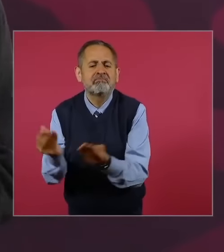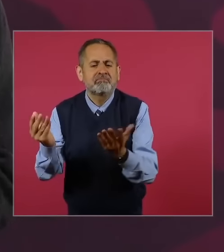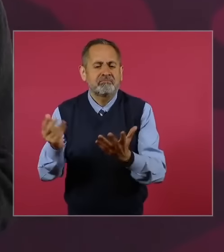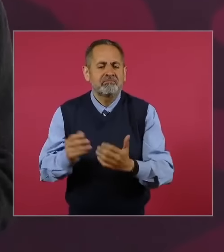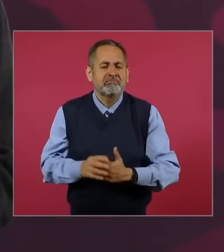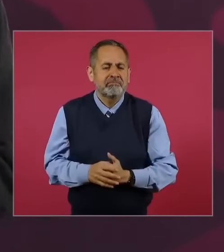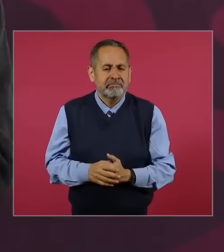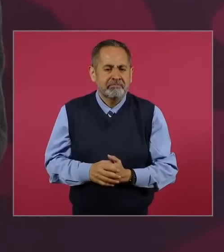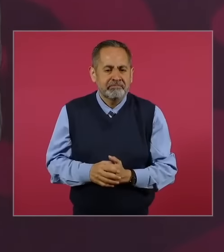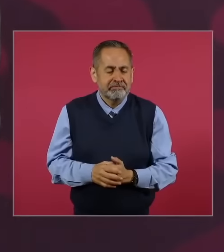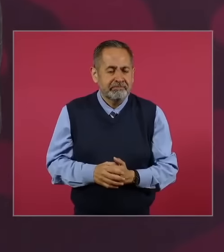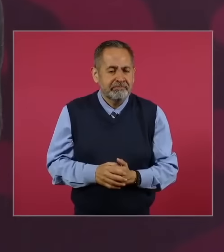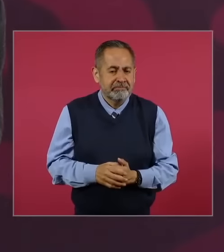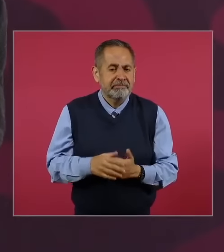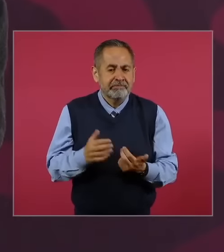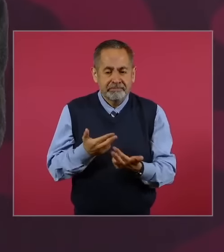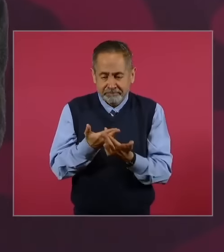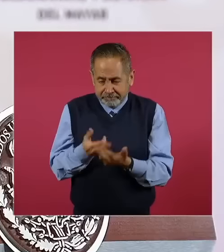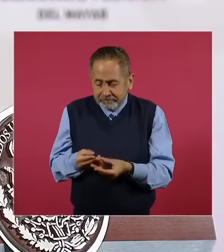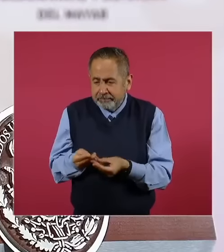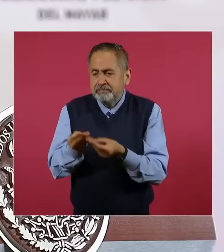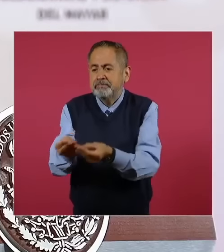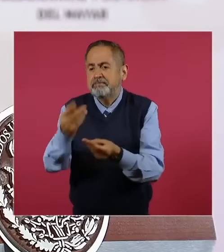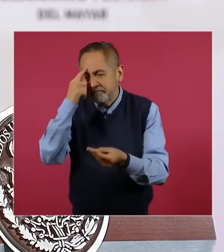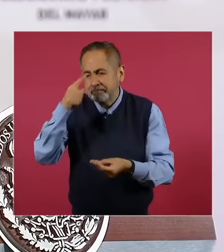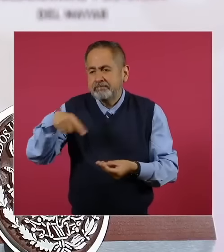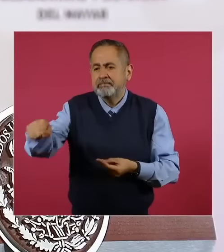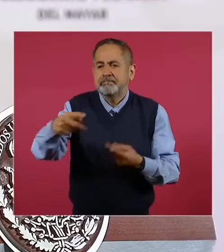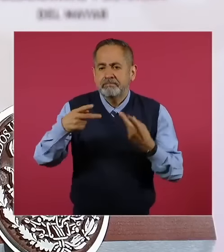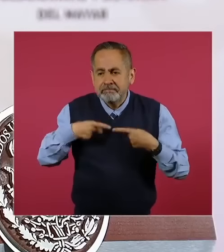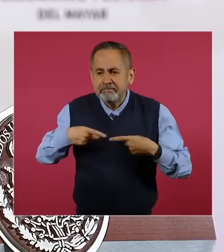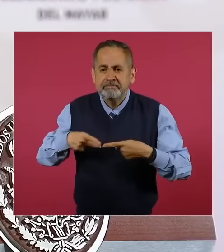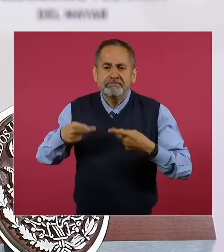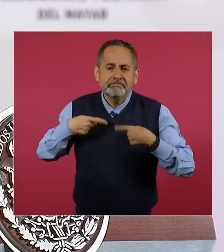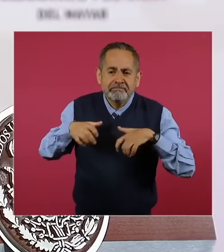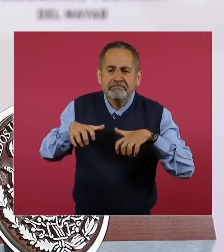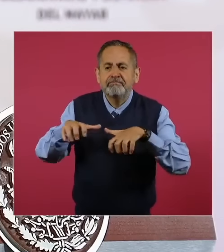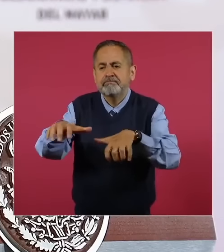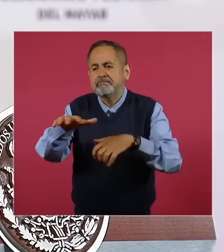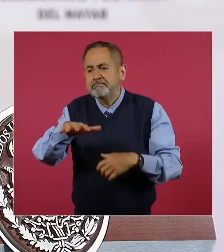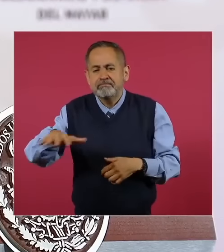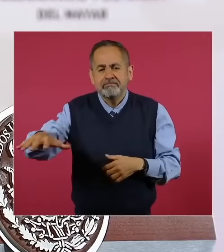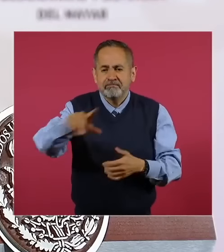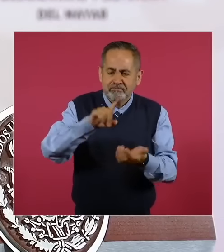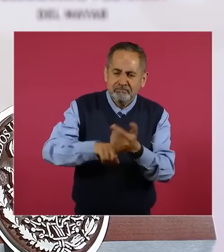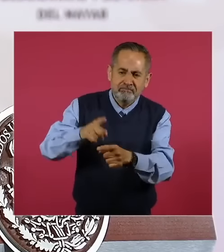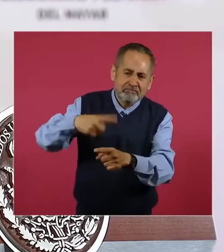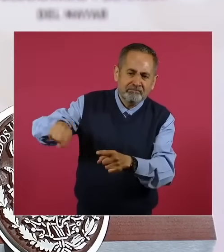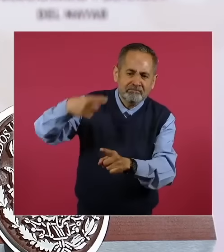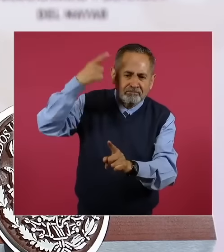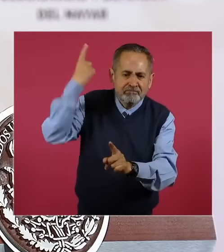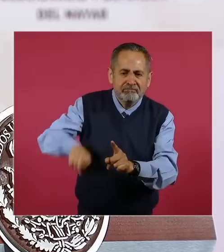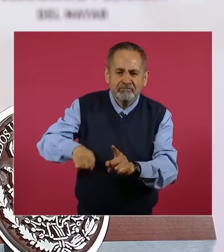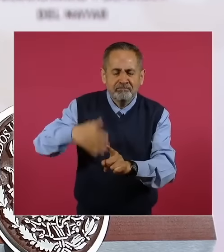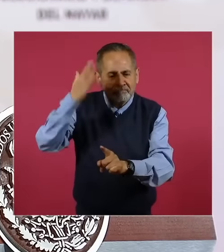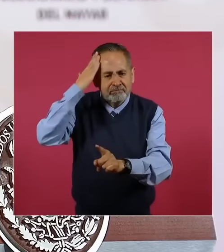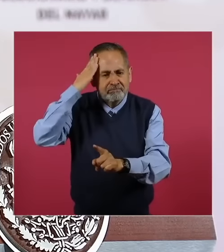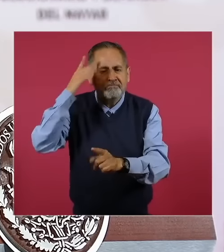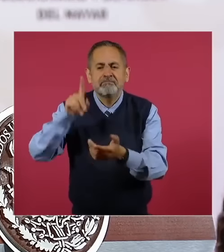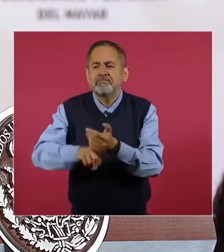lo ahorrado en la gente, en el pueblo, en los ciudadanos, en el soberano, que es el pueblo de